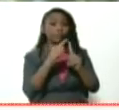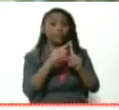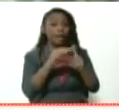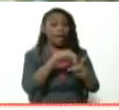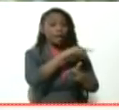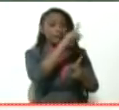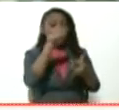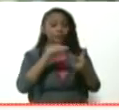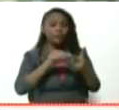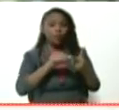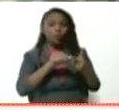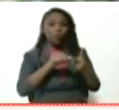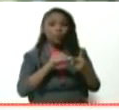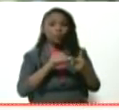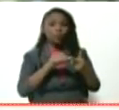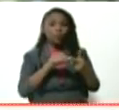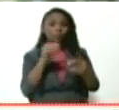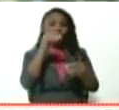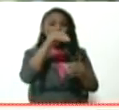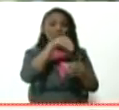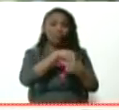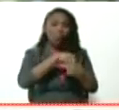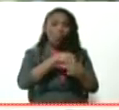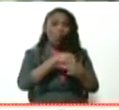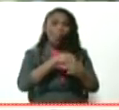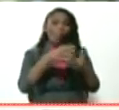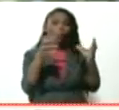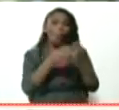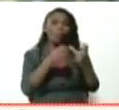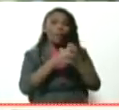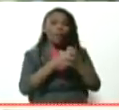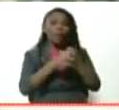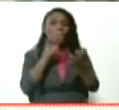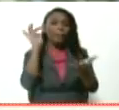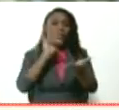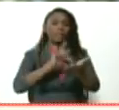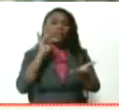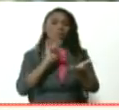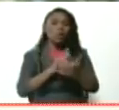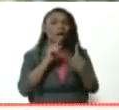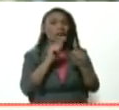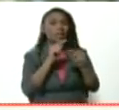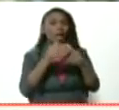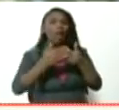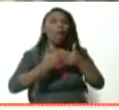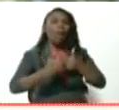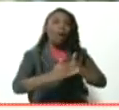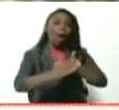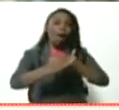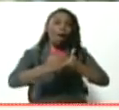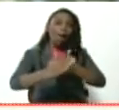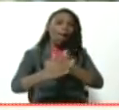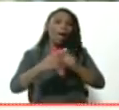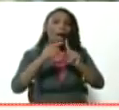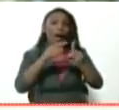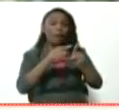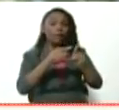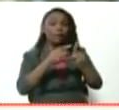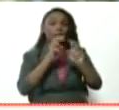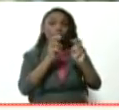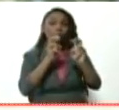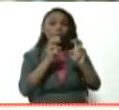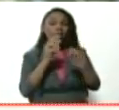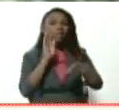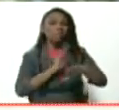segundo, la instalación del comité de postulaciones. Se le ha dado largas y largas a esta instancia. ¿Qué